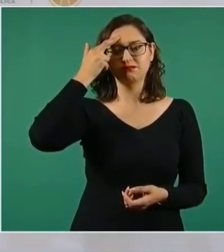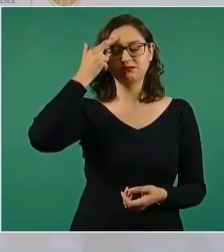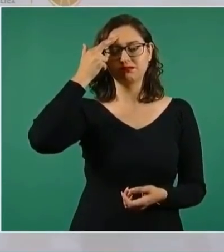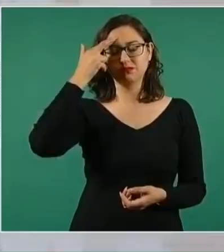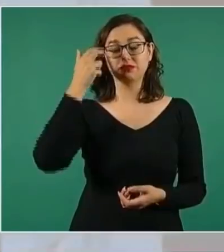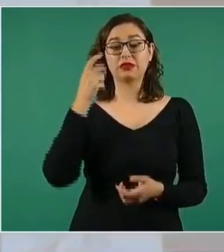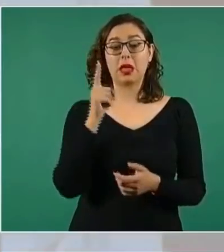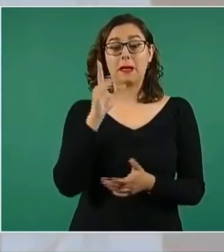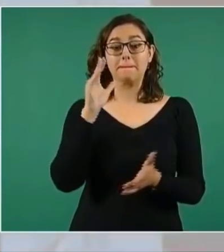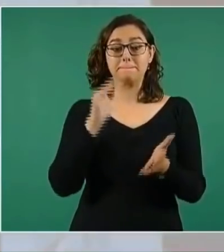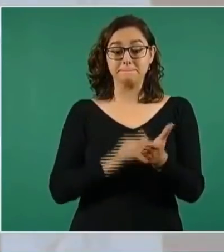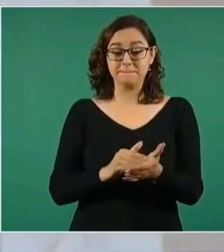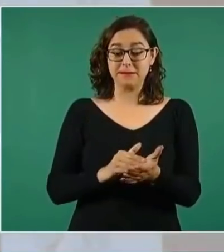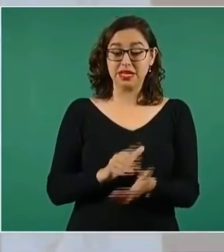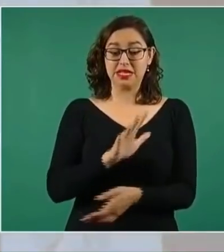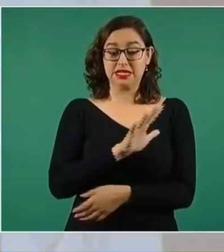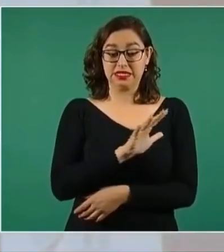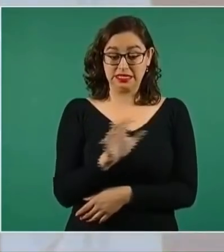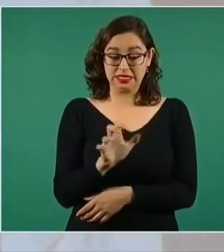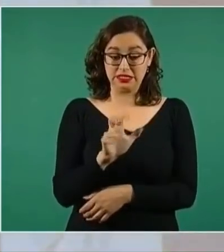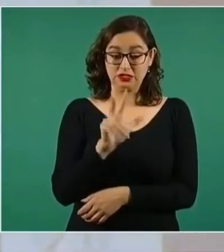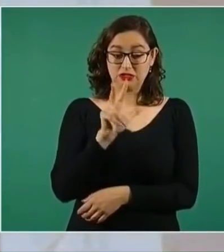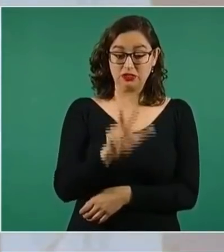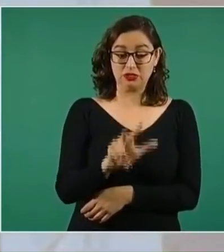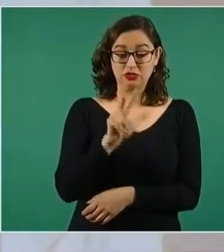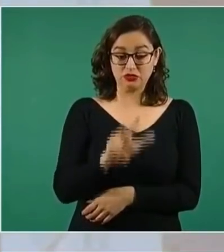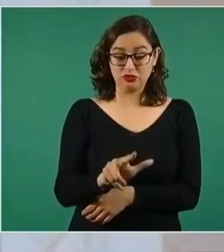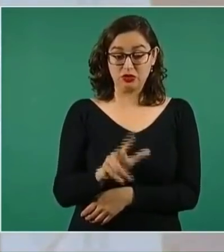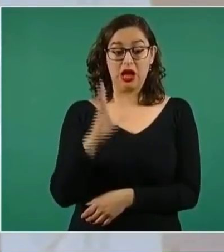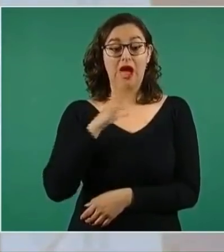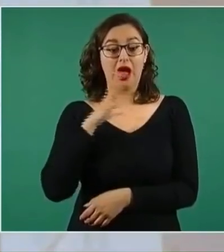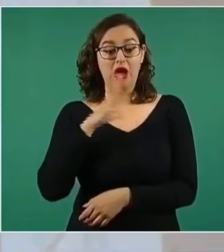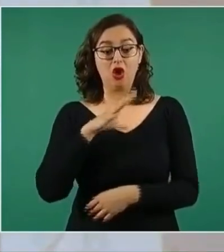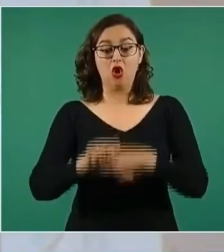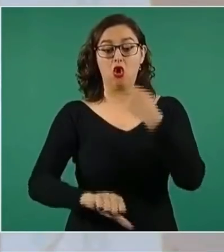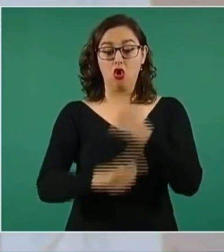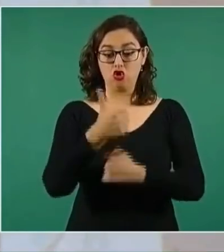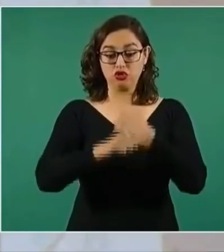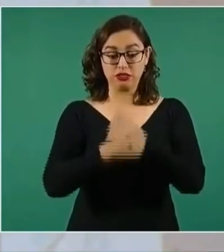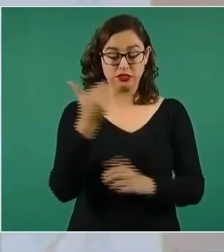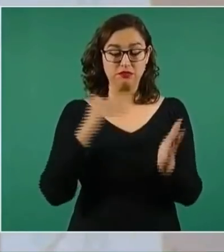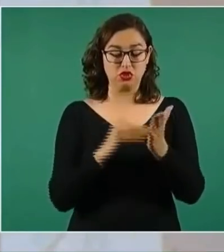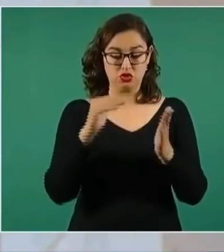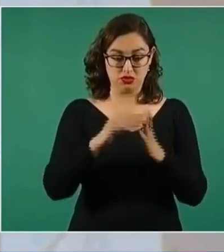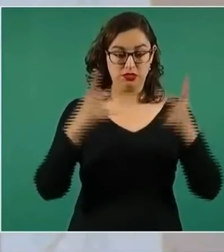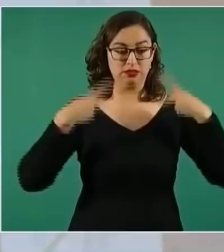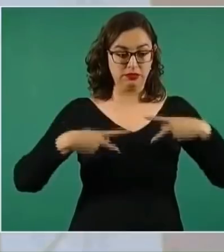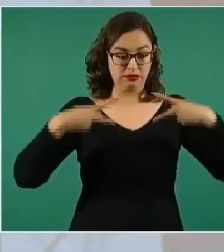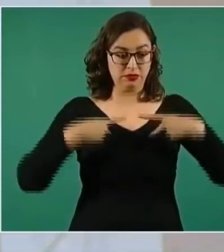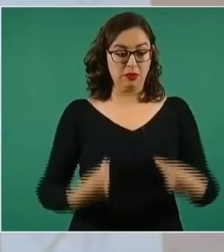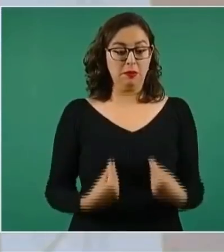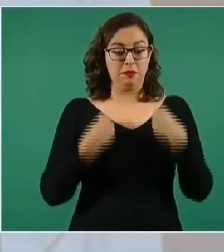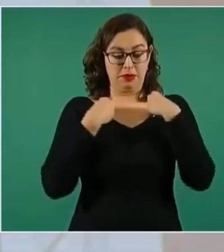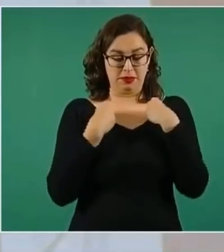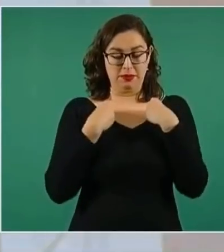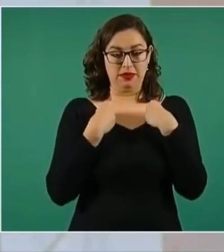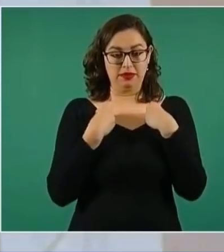en 1518 se contaba con 11 millones de habitantes y